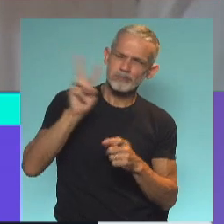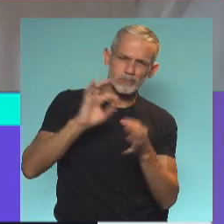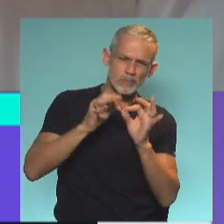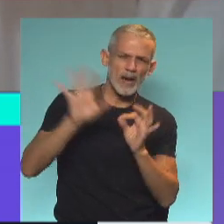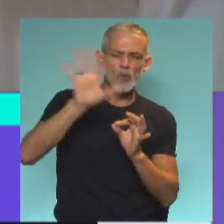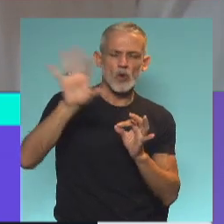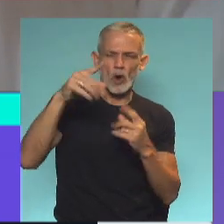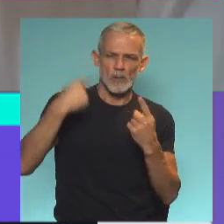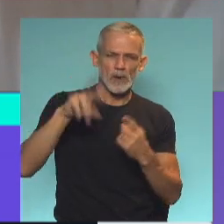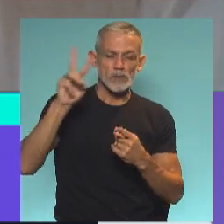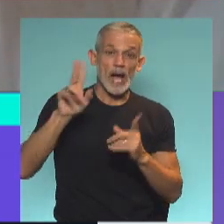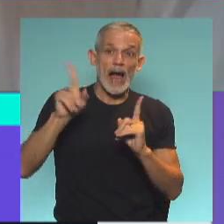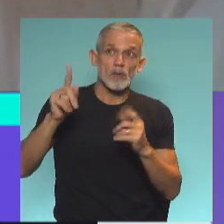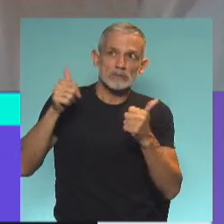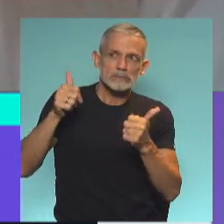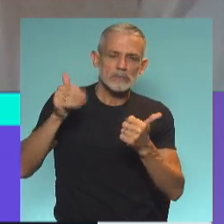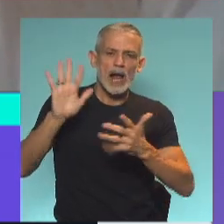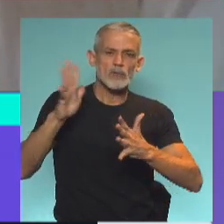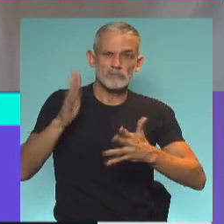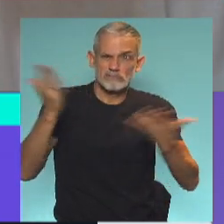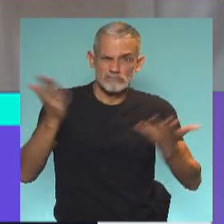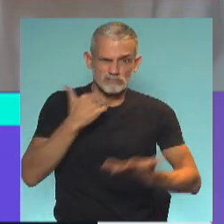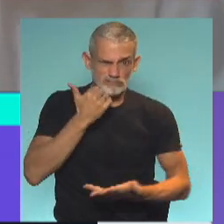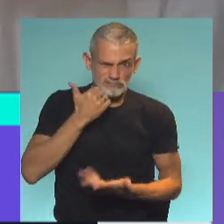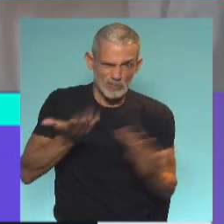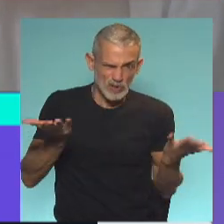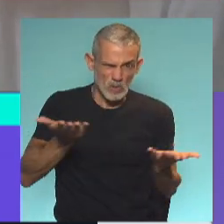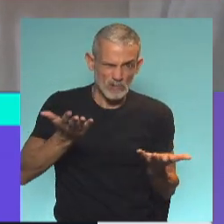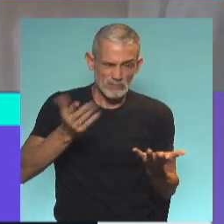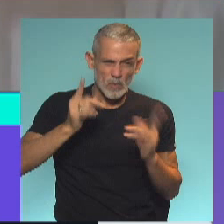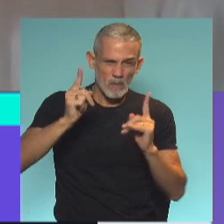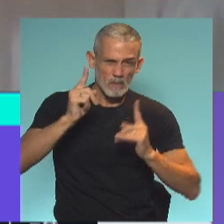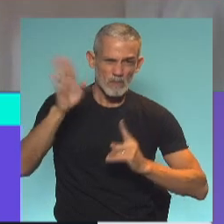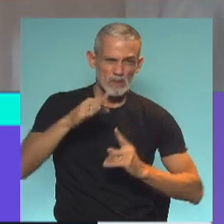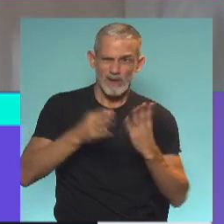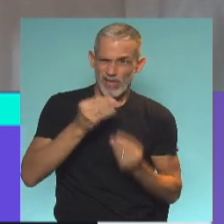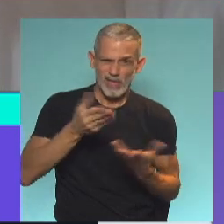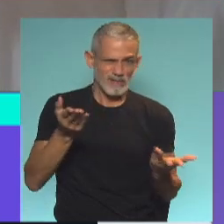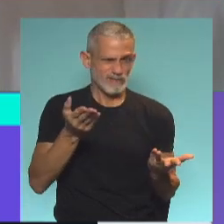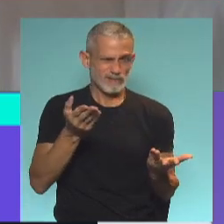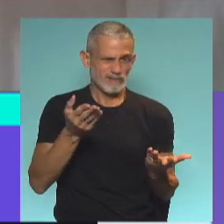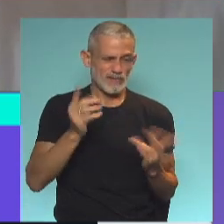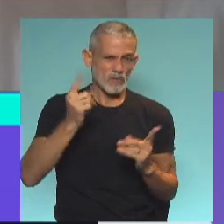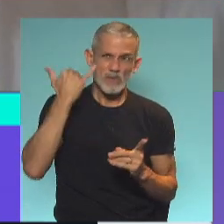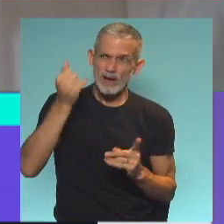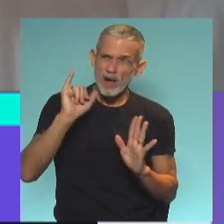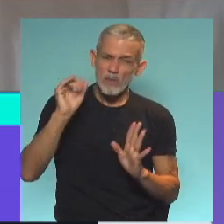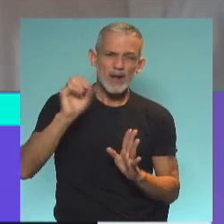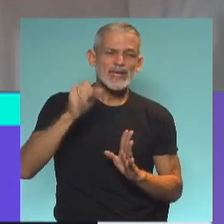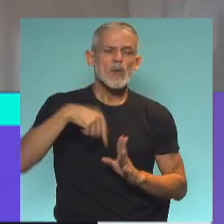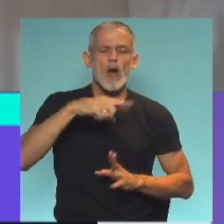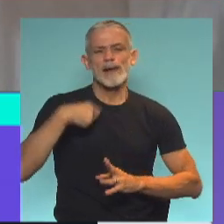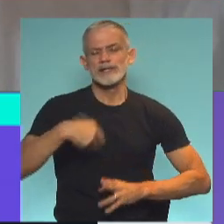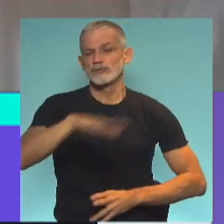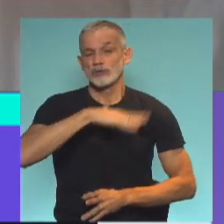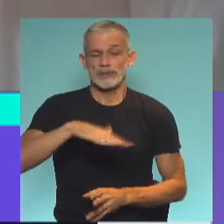A veces fue beneficioso, en otros casos me parece que no sirvió de nada porque se cometieron inconvenientes, errores, sobre todo de parte de nosotros, de la